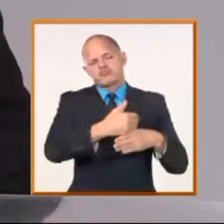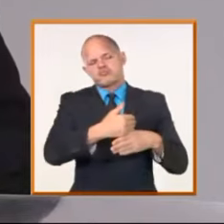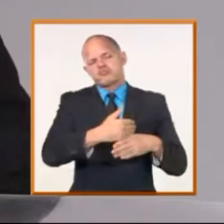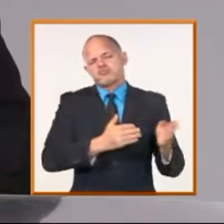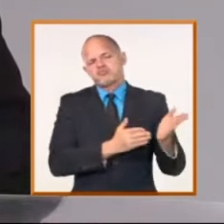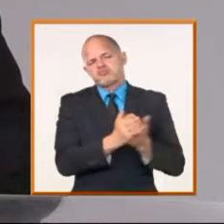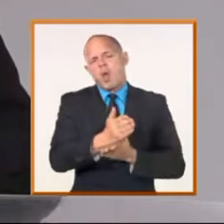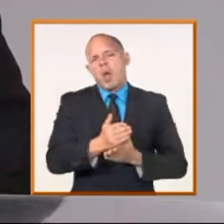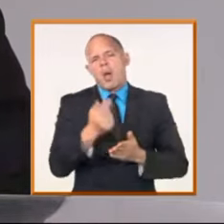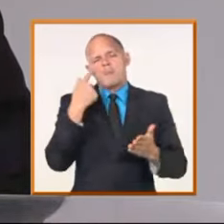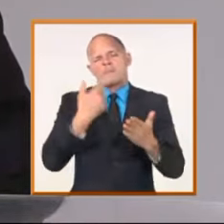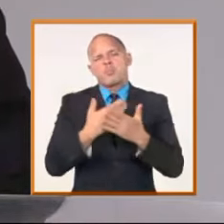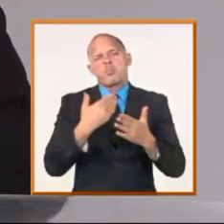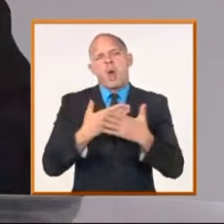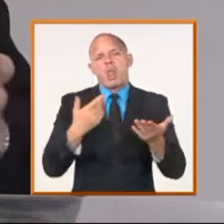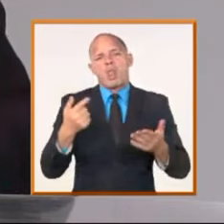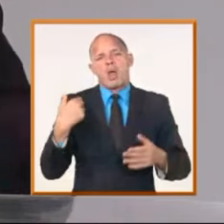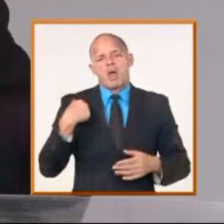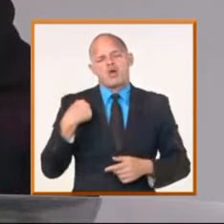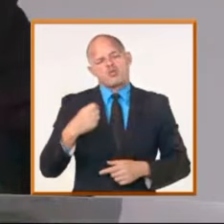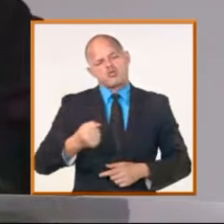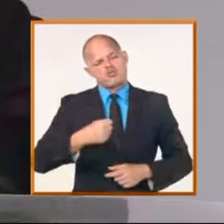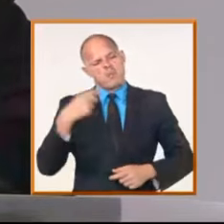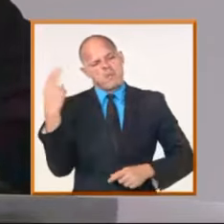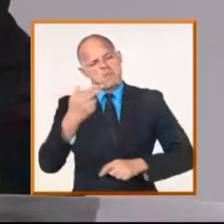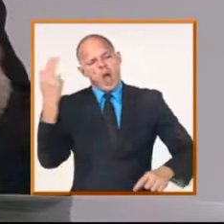región. Y Cuba es la gran brecha en todo ese problema